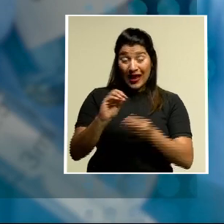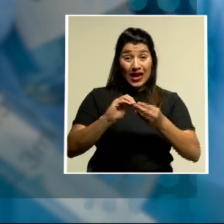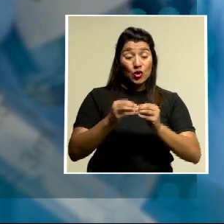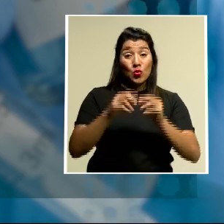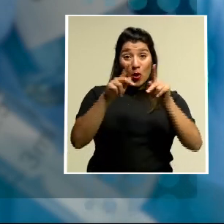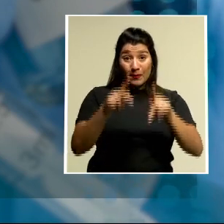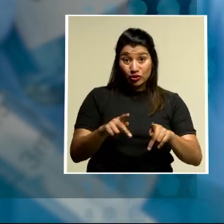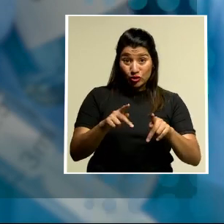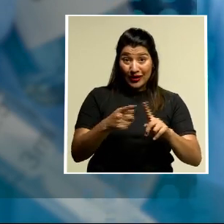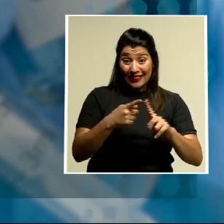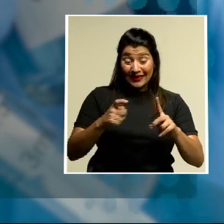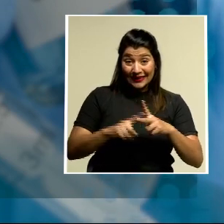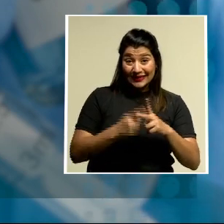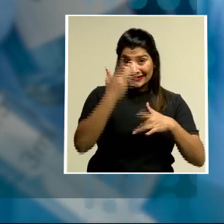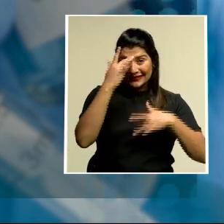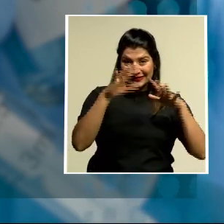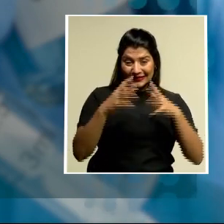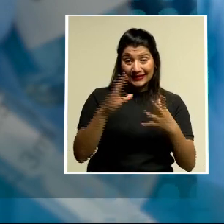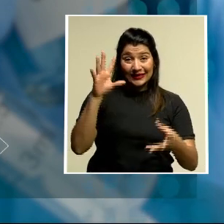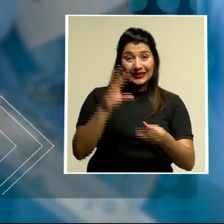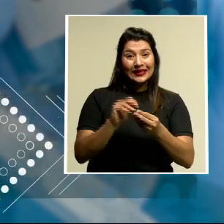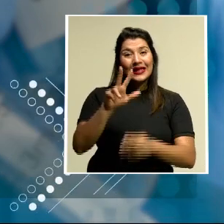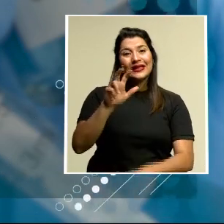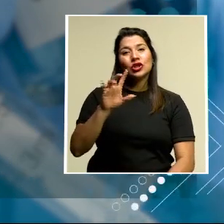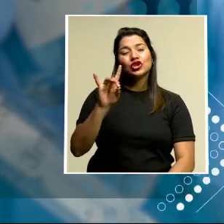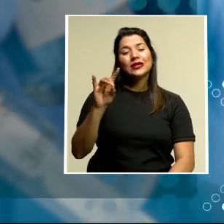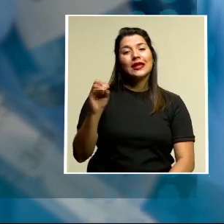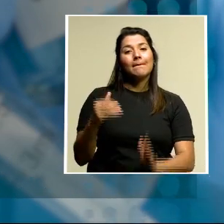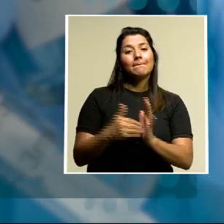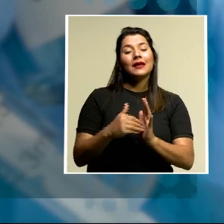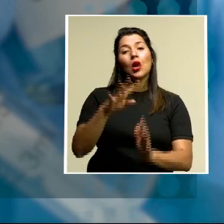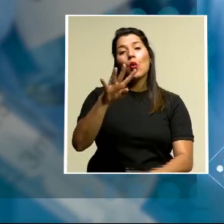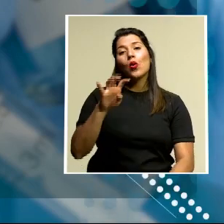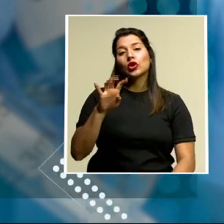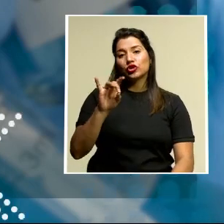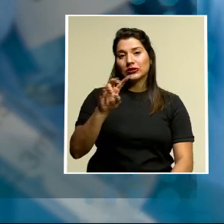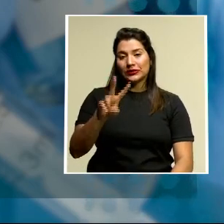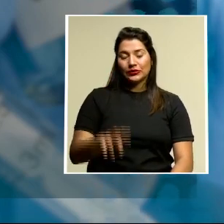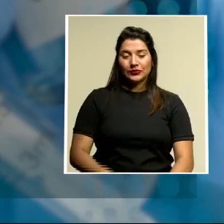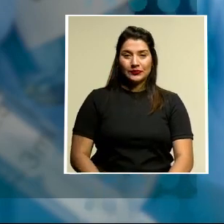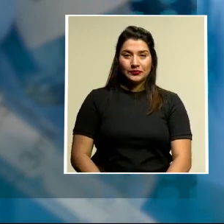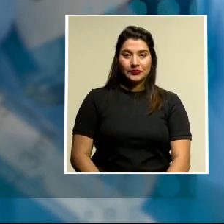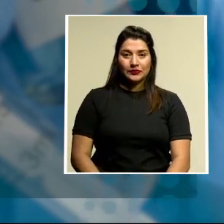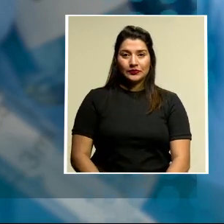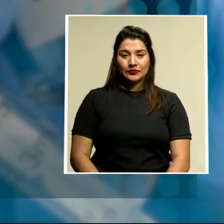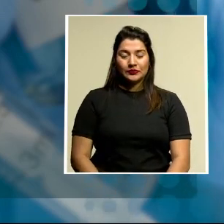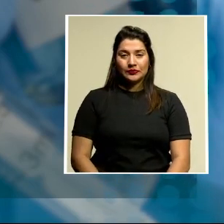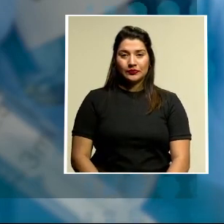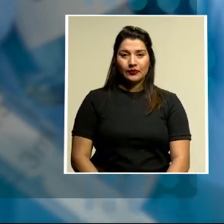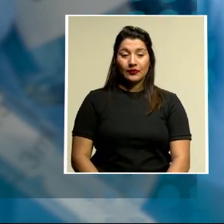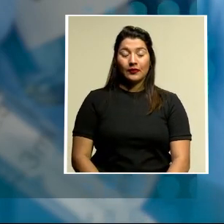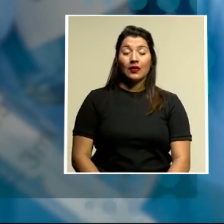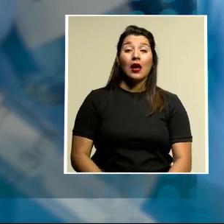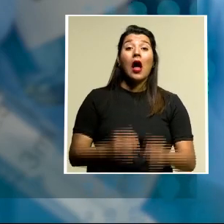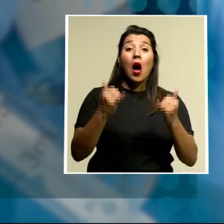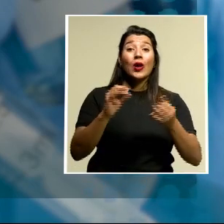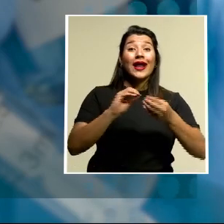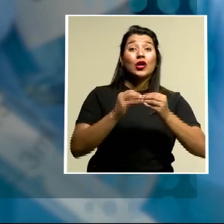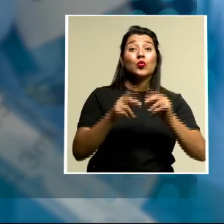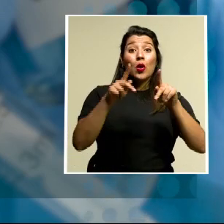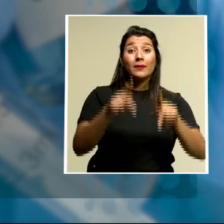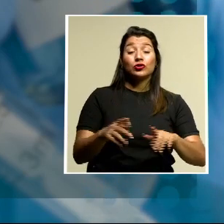de contar con el pase de salud, independientemente de si se haya completado o no el esquema de vacunación, seguirá siendo indispensable para ingresar